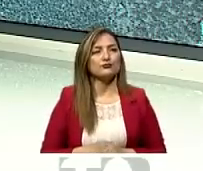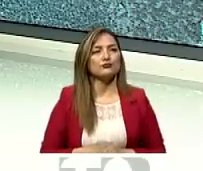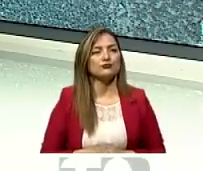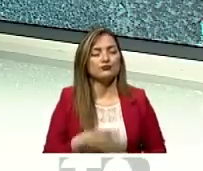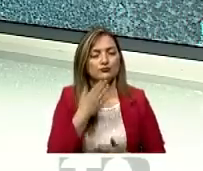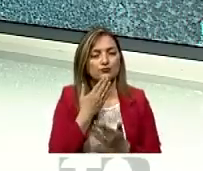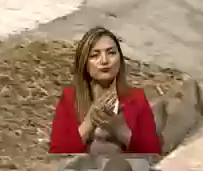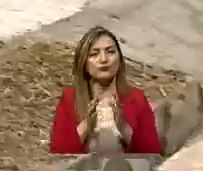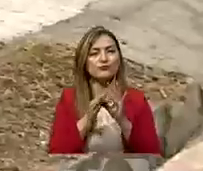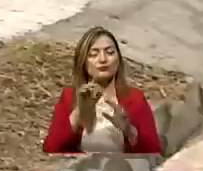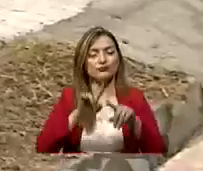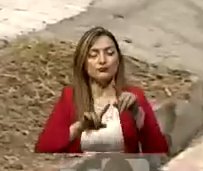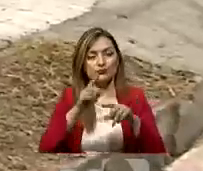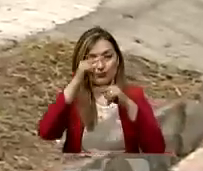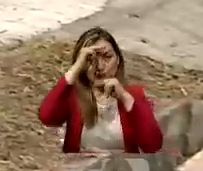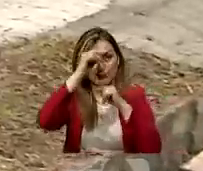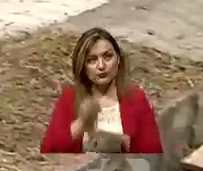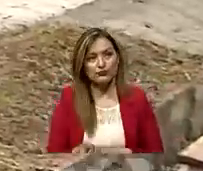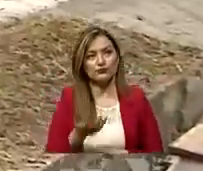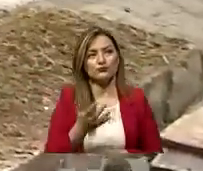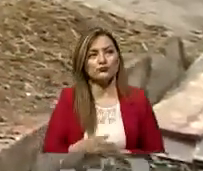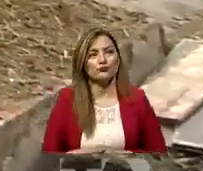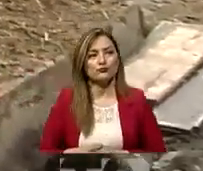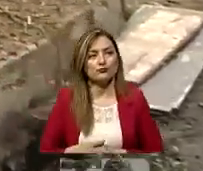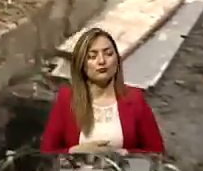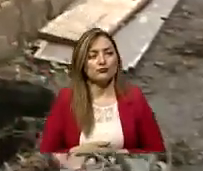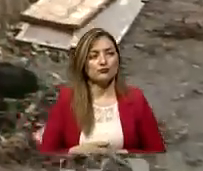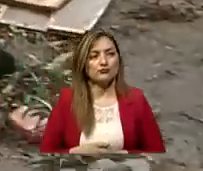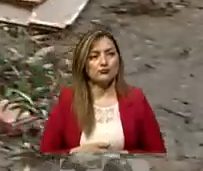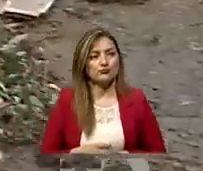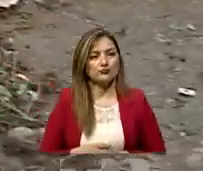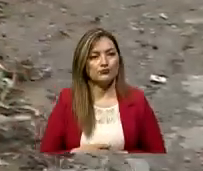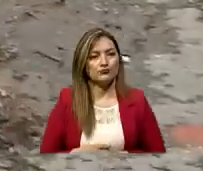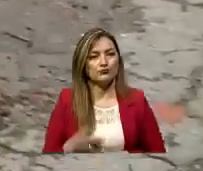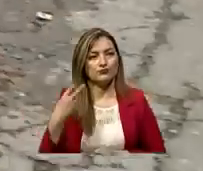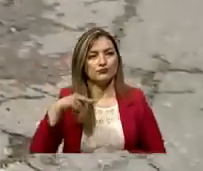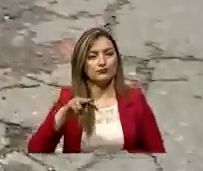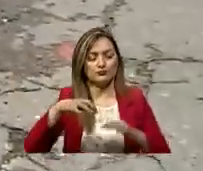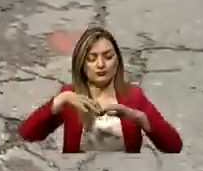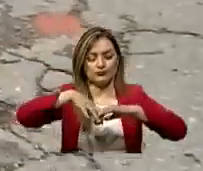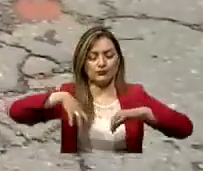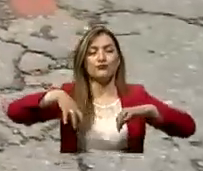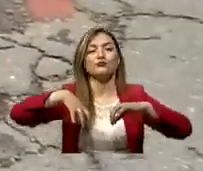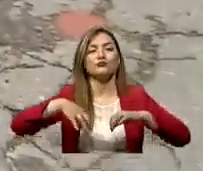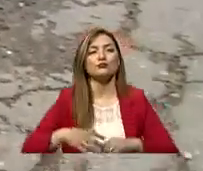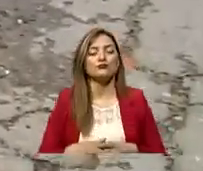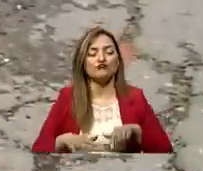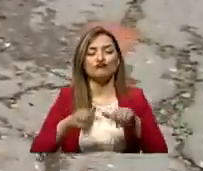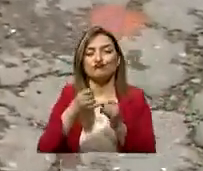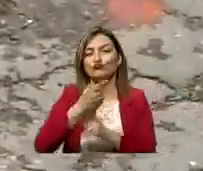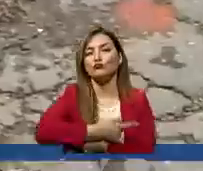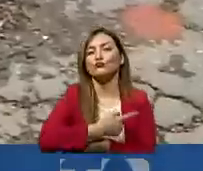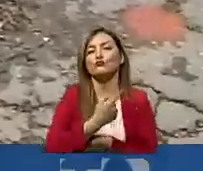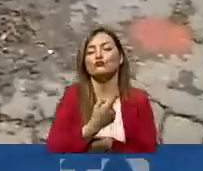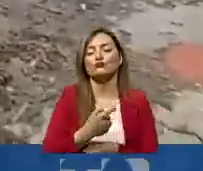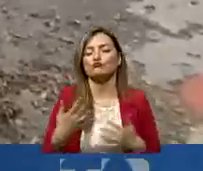Gracias, compañeras, amigos televidentes, muy buenos días. Quiero mostrarle precisamente cuál es la situación. Este es el socavón que se ha formado en estos últimos días.